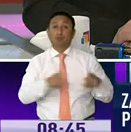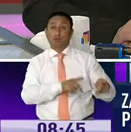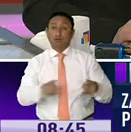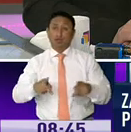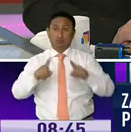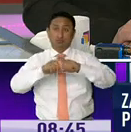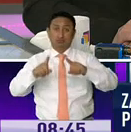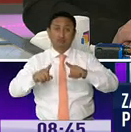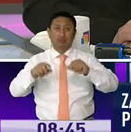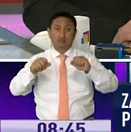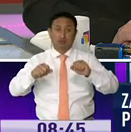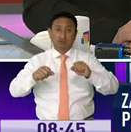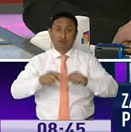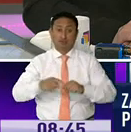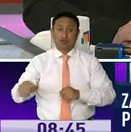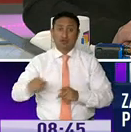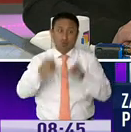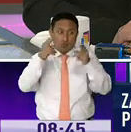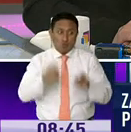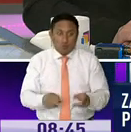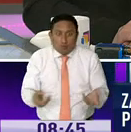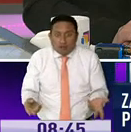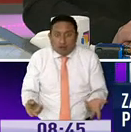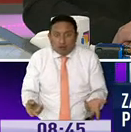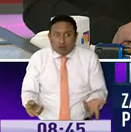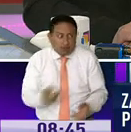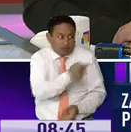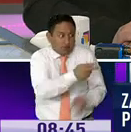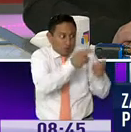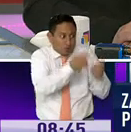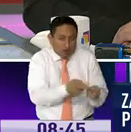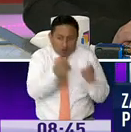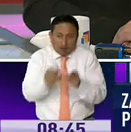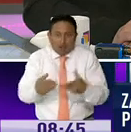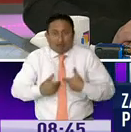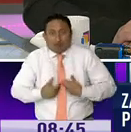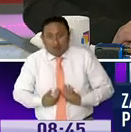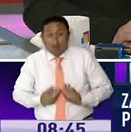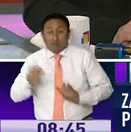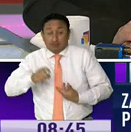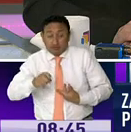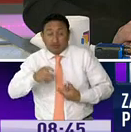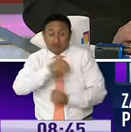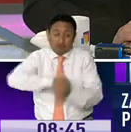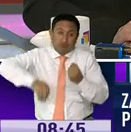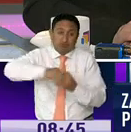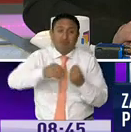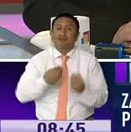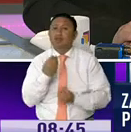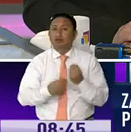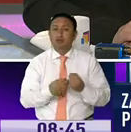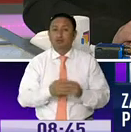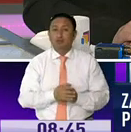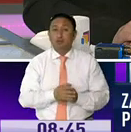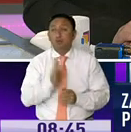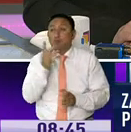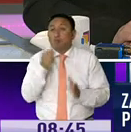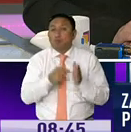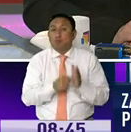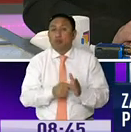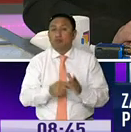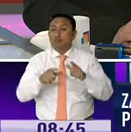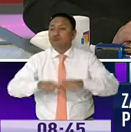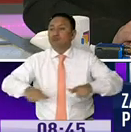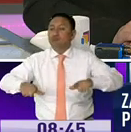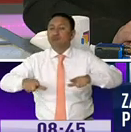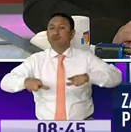sí, porque nosotros somos seres humanos, nuestros funcionarios son seres humanos, entonces tenemos planes de contingencia de qué hacer cuando a lo mejor en algún centro